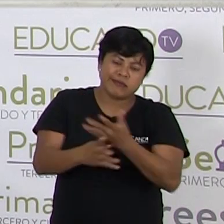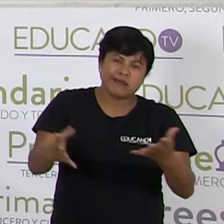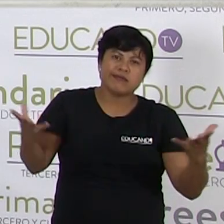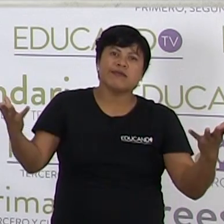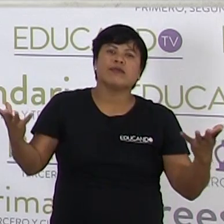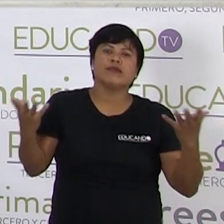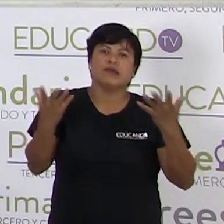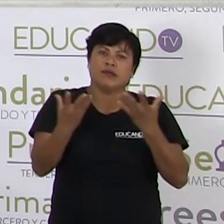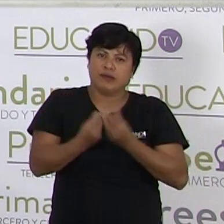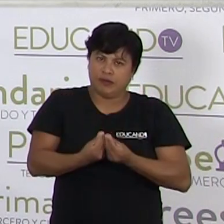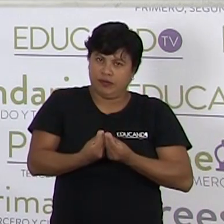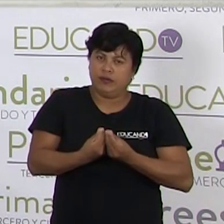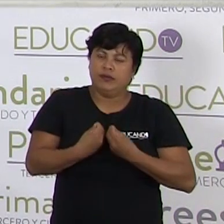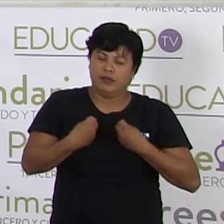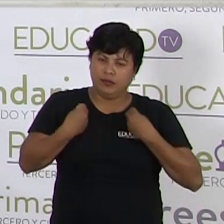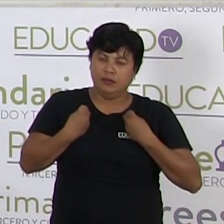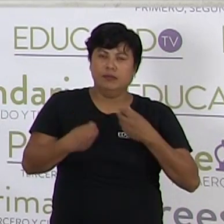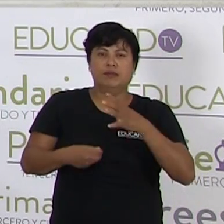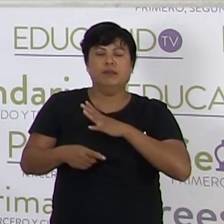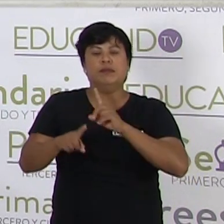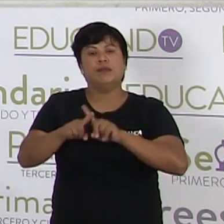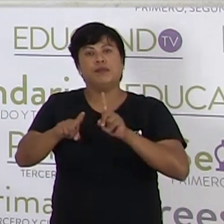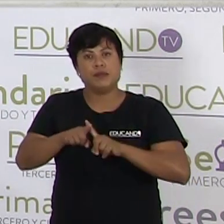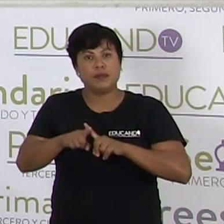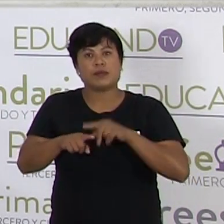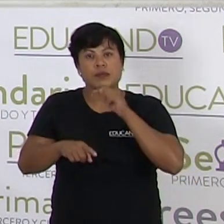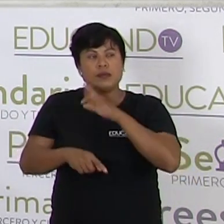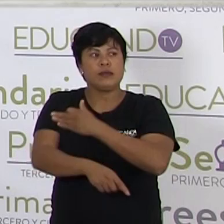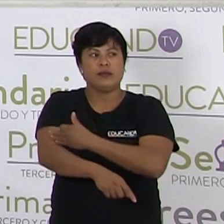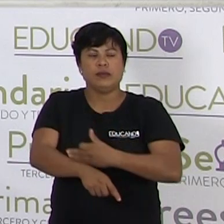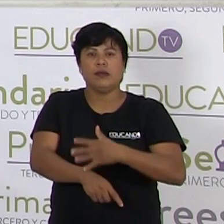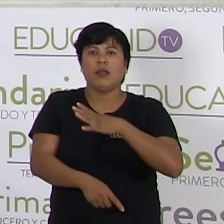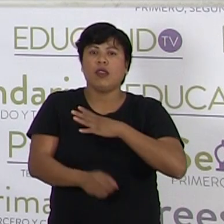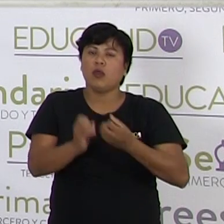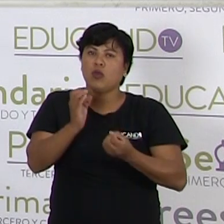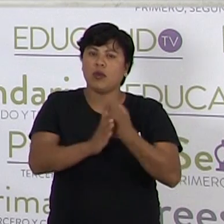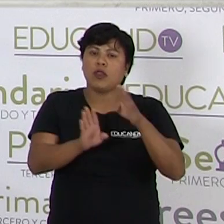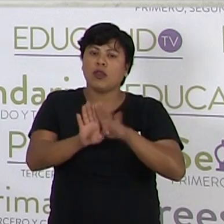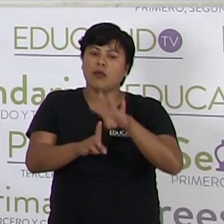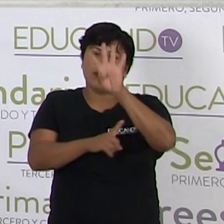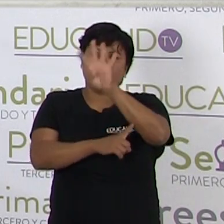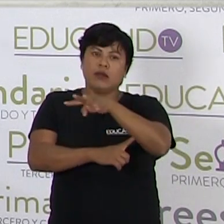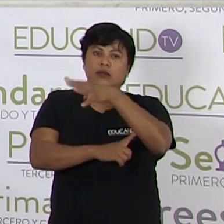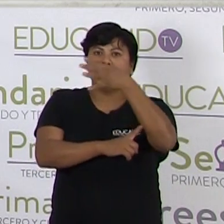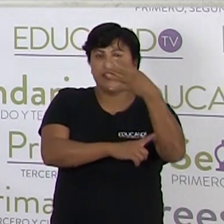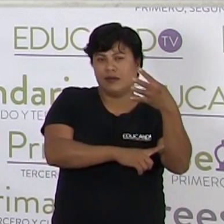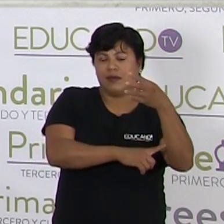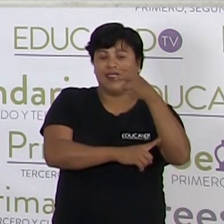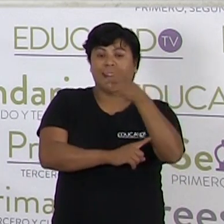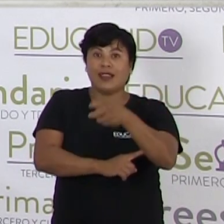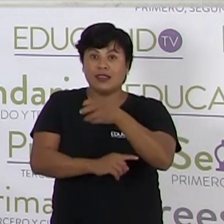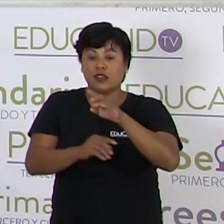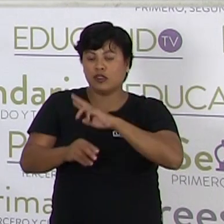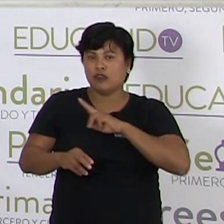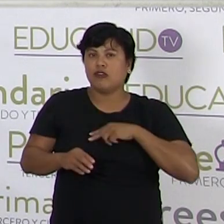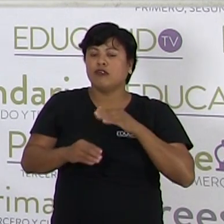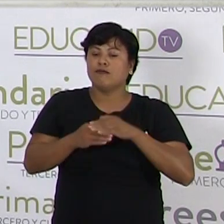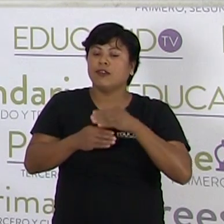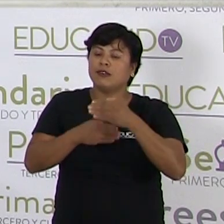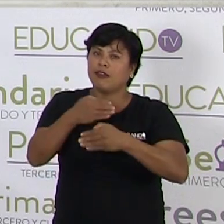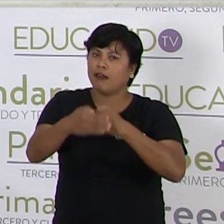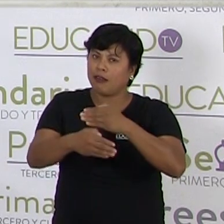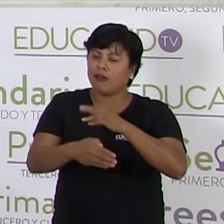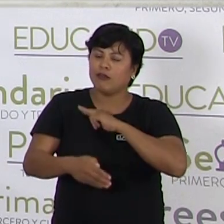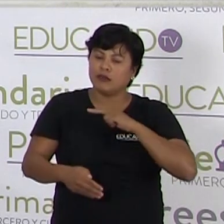juntos. Hay otros tipos de familia que son nuevas clasificaciones y que más adelante vamos